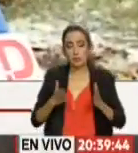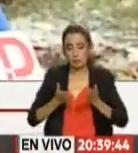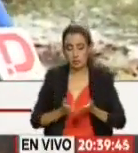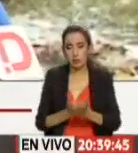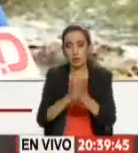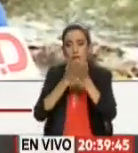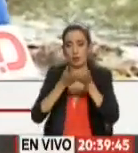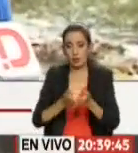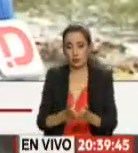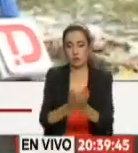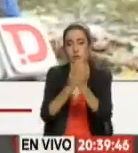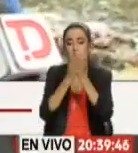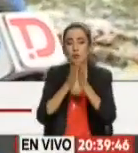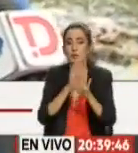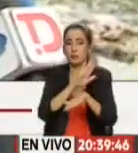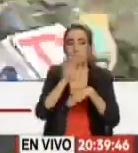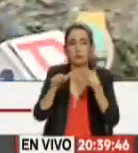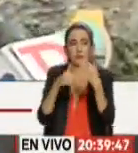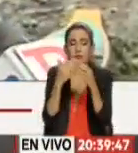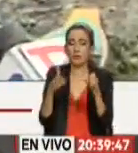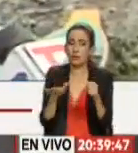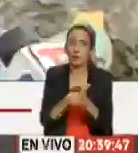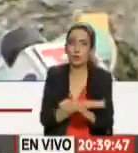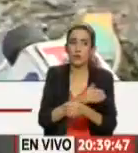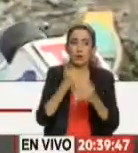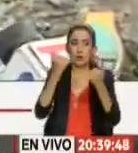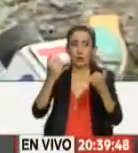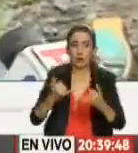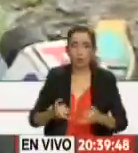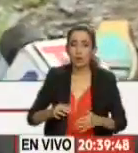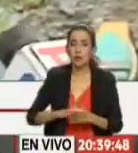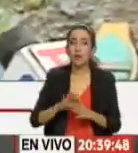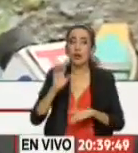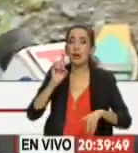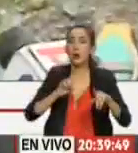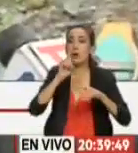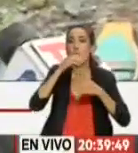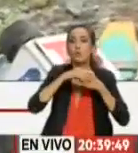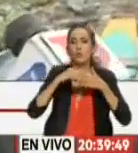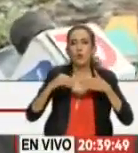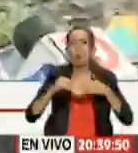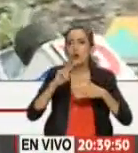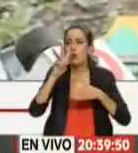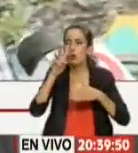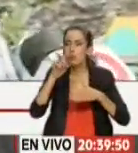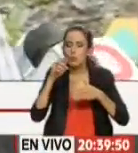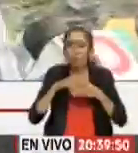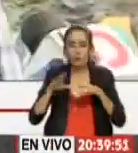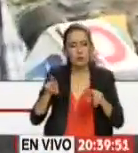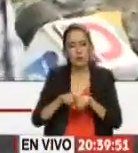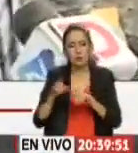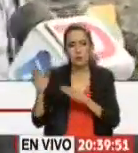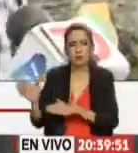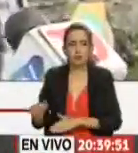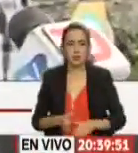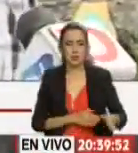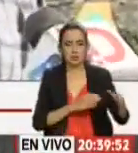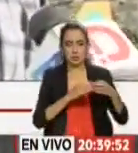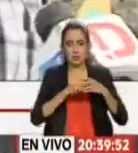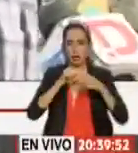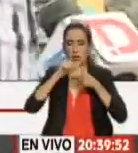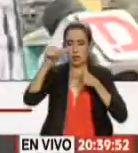porque está toda el agua, la casa en el agua. Pasaje $2, quieren cobrar $1.50, $1, un pedacito y hasta $2 quieren